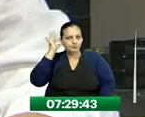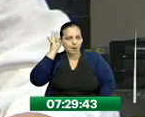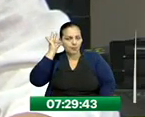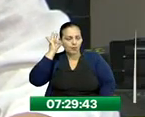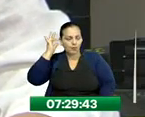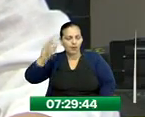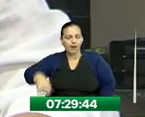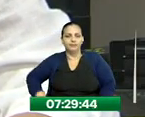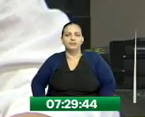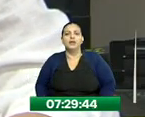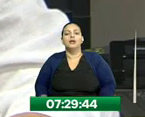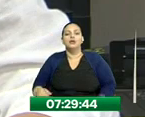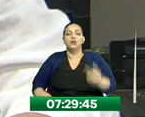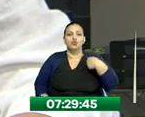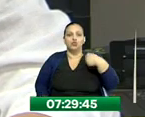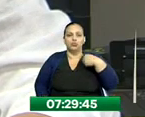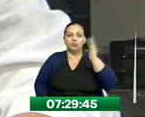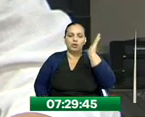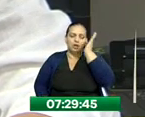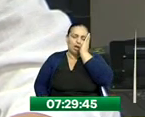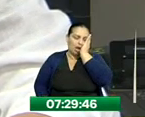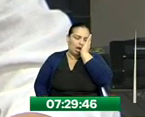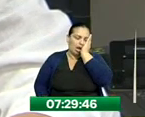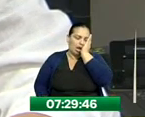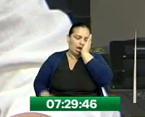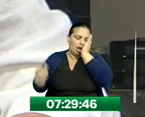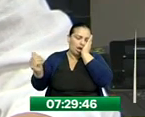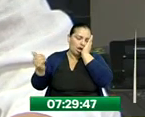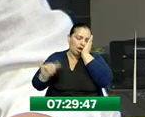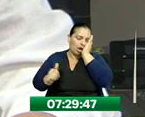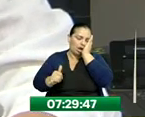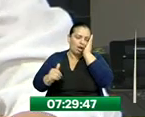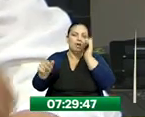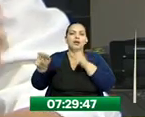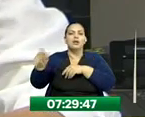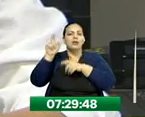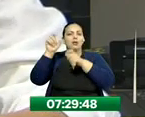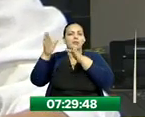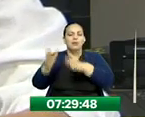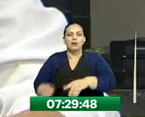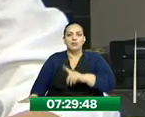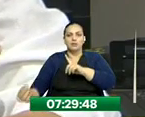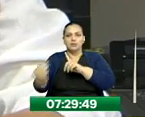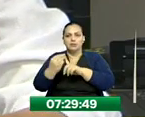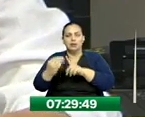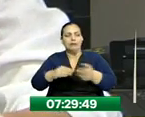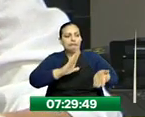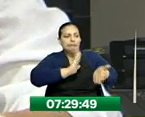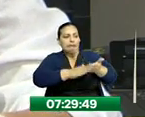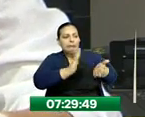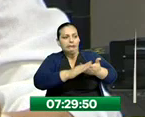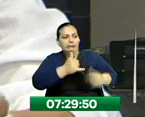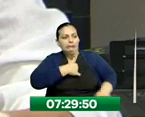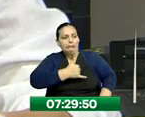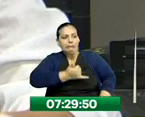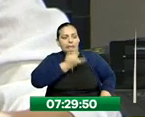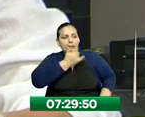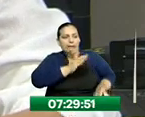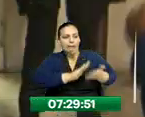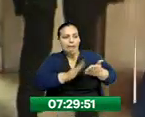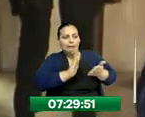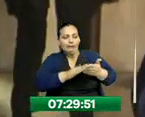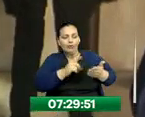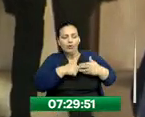este incidente, por este mal momento que me había hecho pasar. Quería era conversar conmigo porque ella está haciendo las